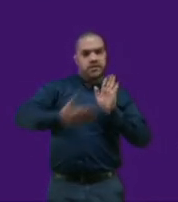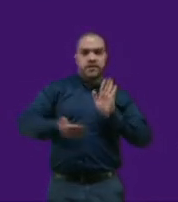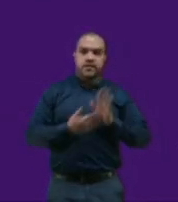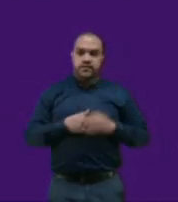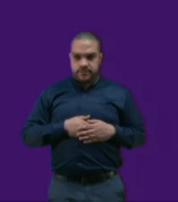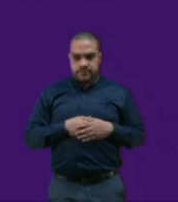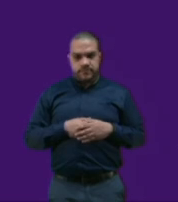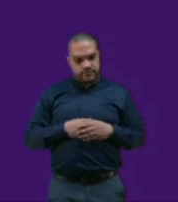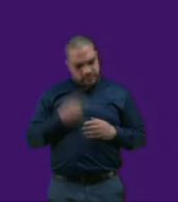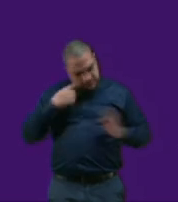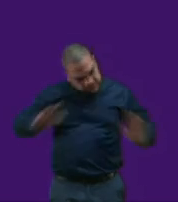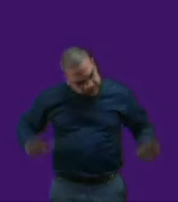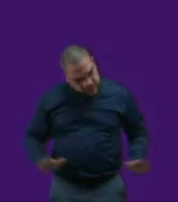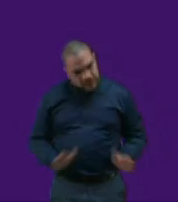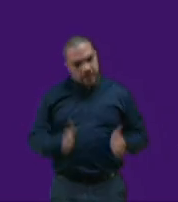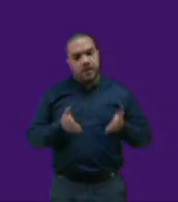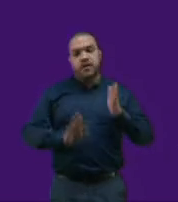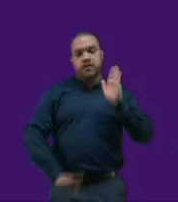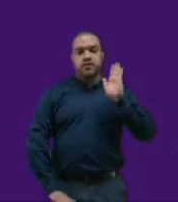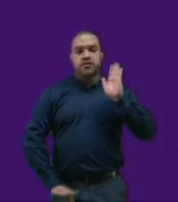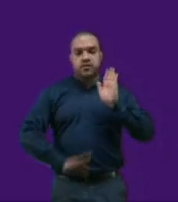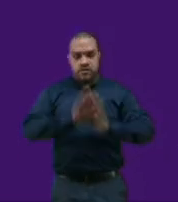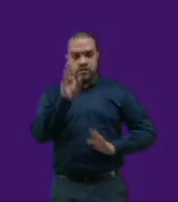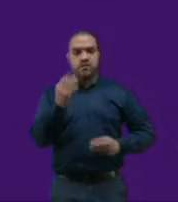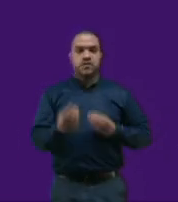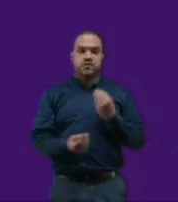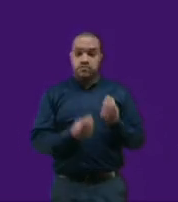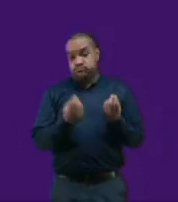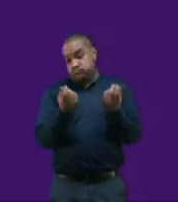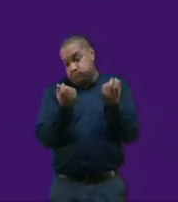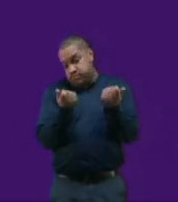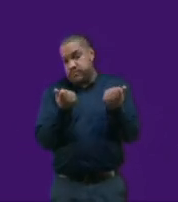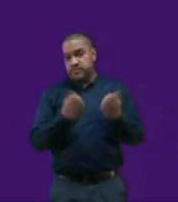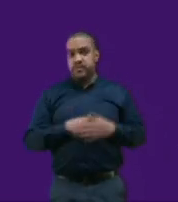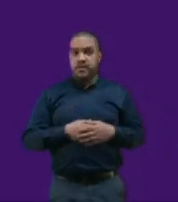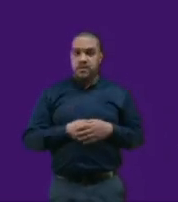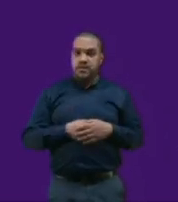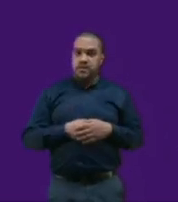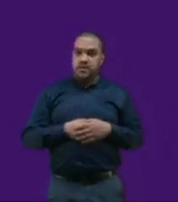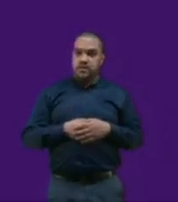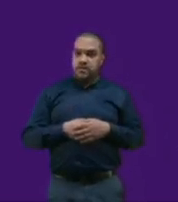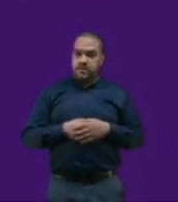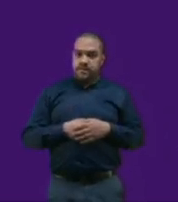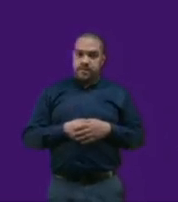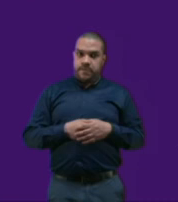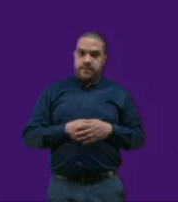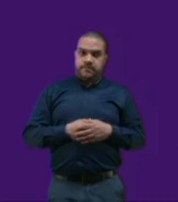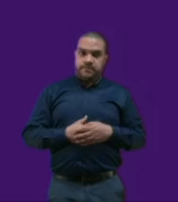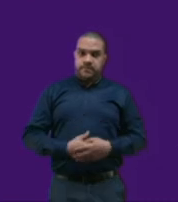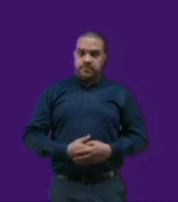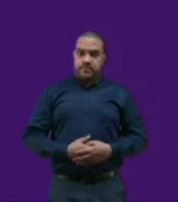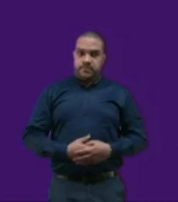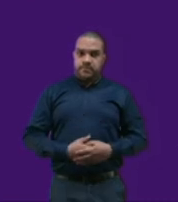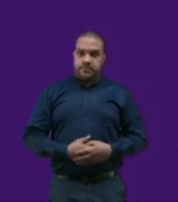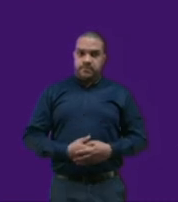el crecimiento que le vas a presentar en términos de ingresos. Luego viene